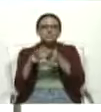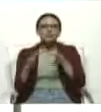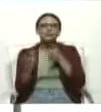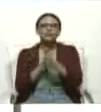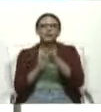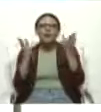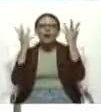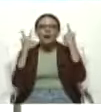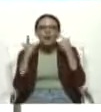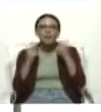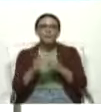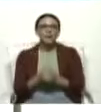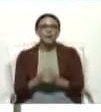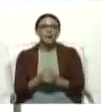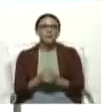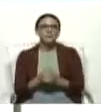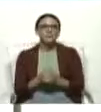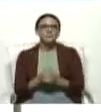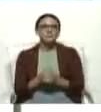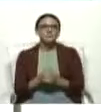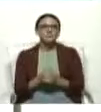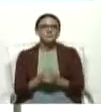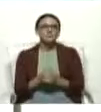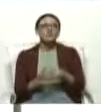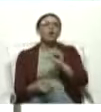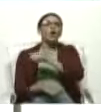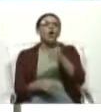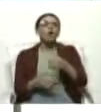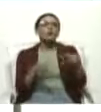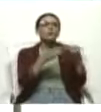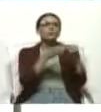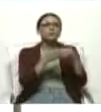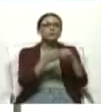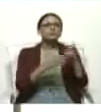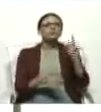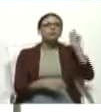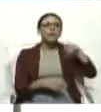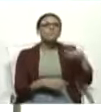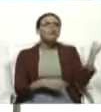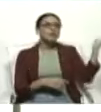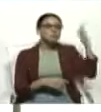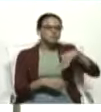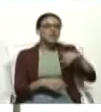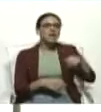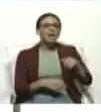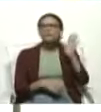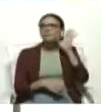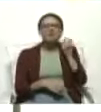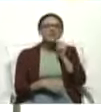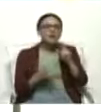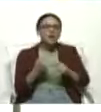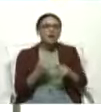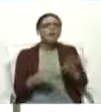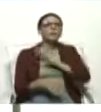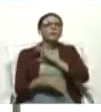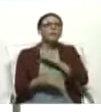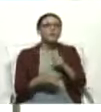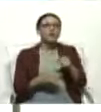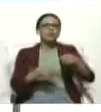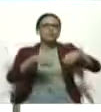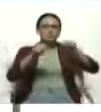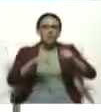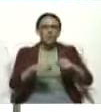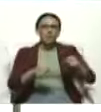hoy otras instituciones importantes del Estado venezolano, como el Instituto Nacional de Tránsito Terrestre, realizando la expedición